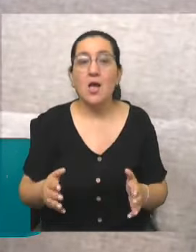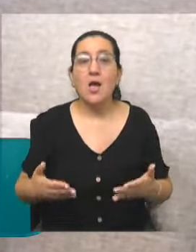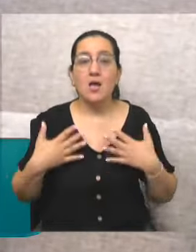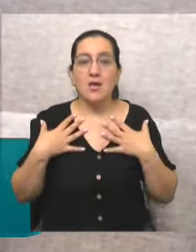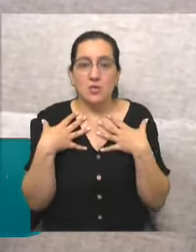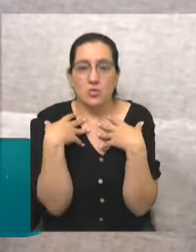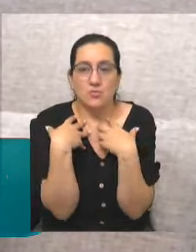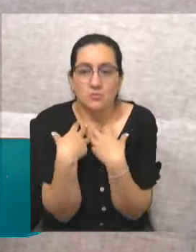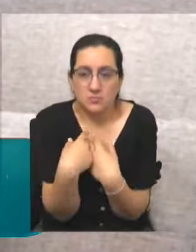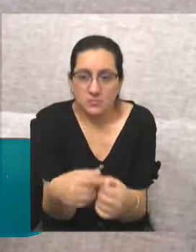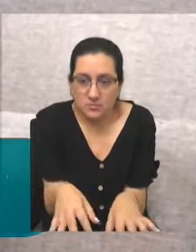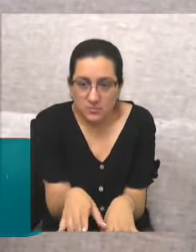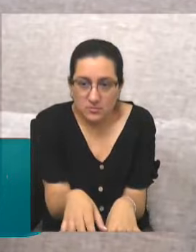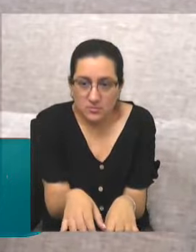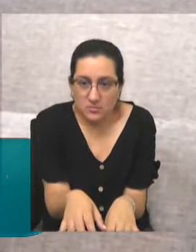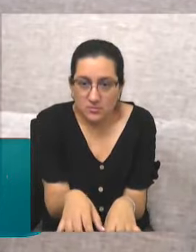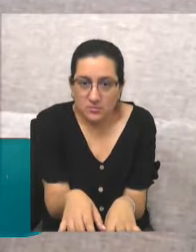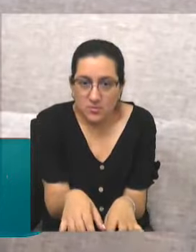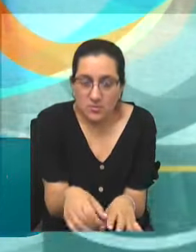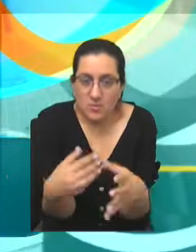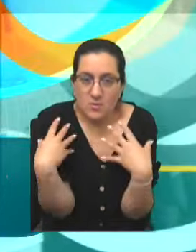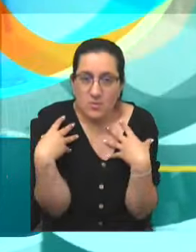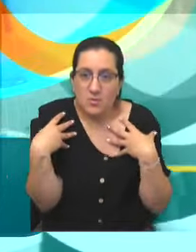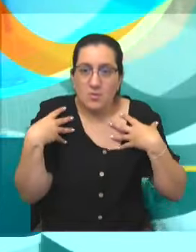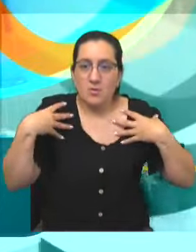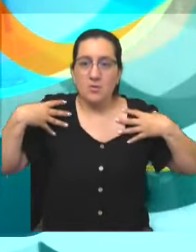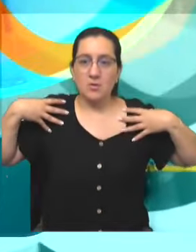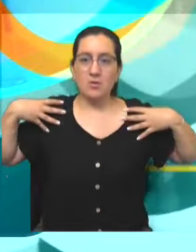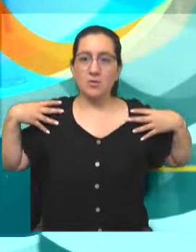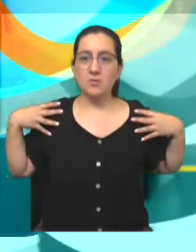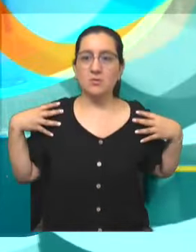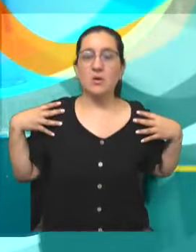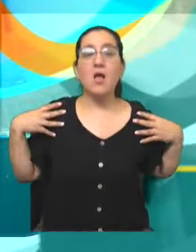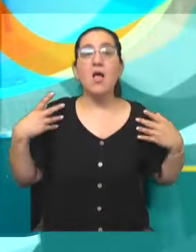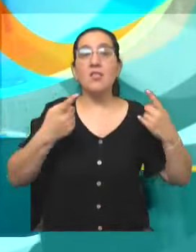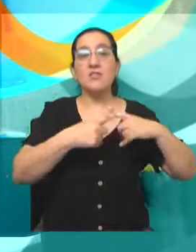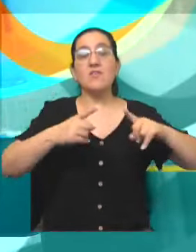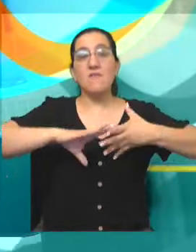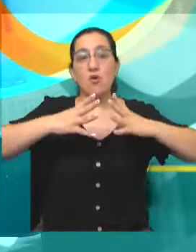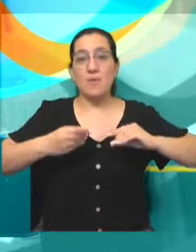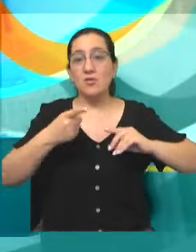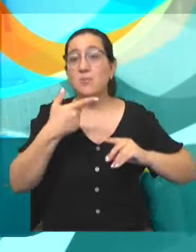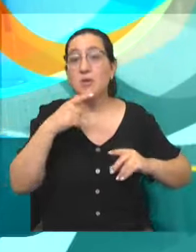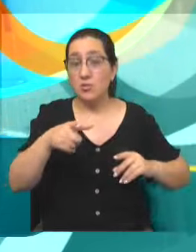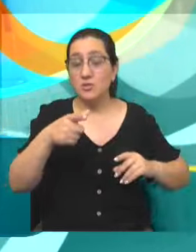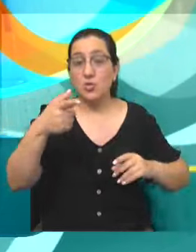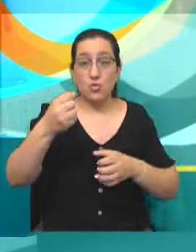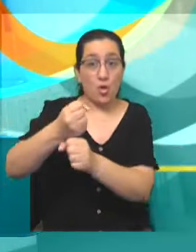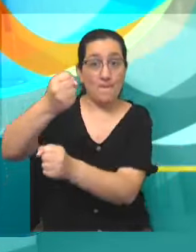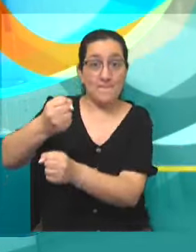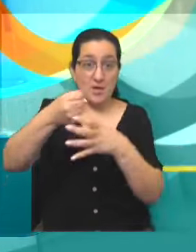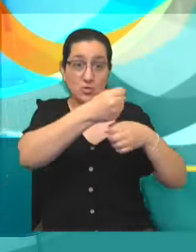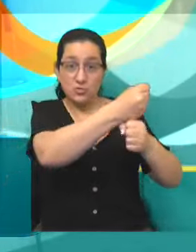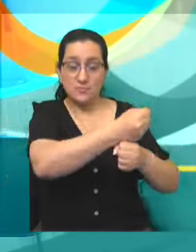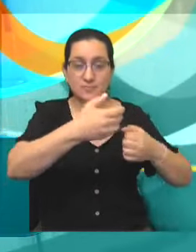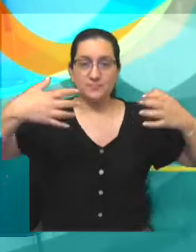esto de que nosotros estamos inclinados y cerrados acá. Bueno, diferentes formatos de abrir los brazos. Esto lo puedo hacer. Ahí el paciente, en este caso Andrés, está